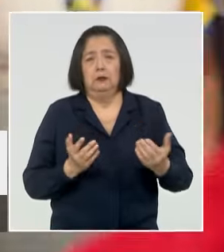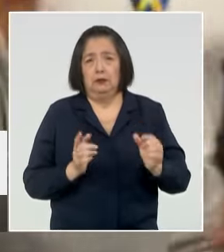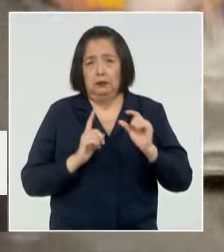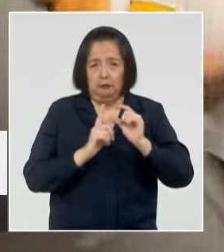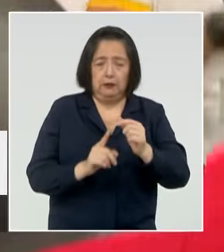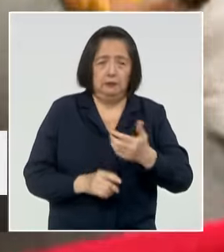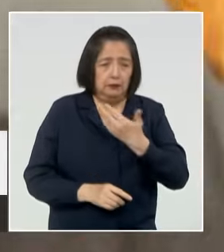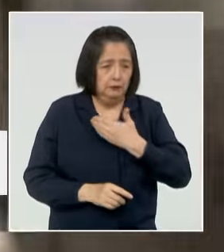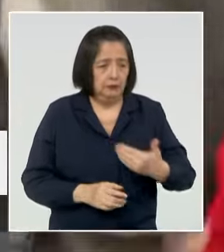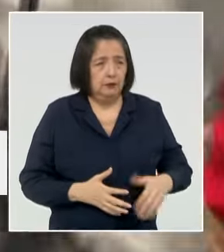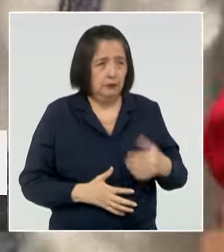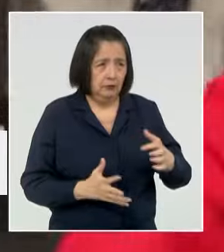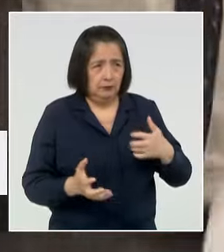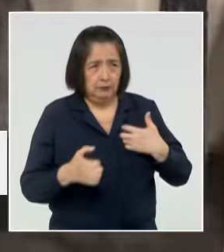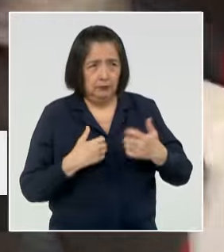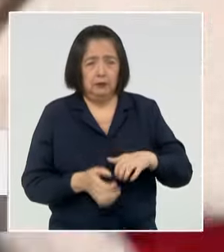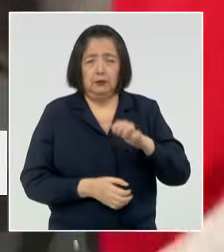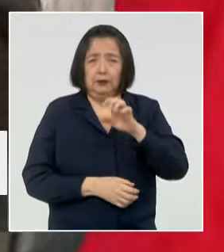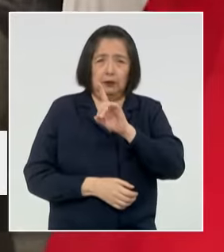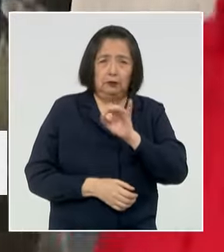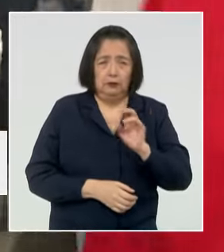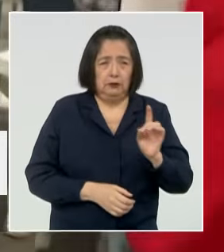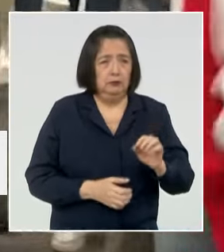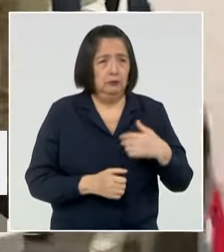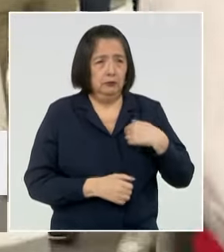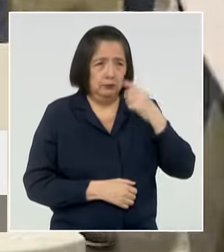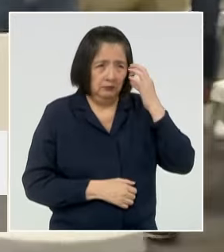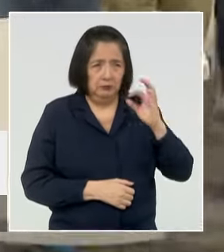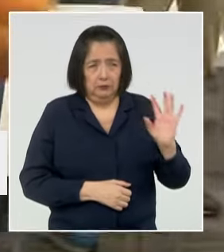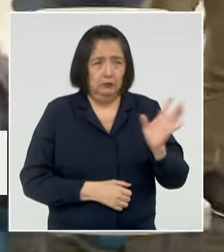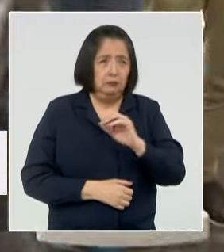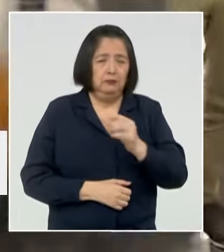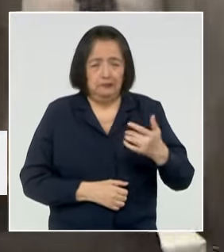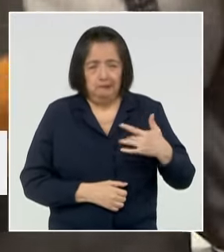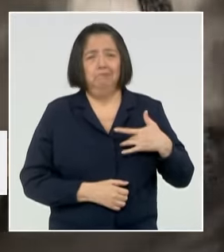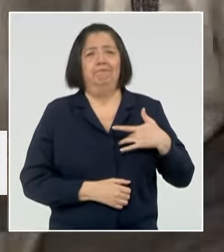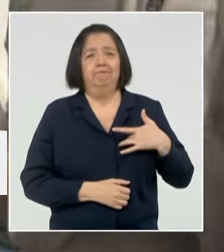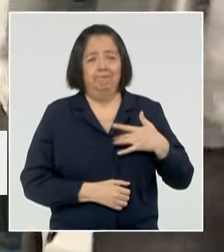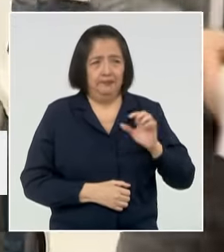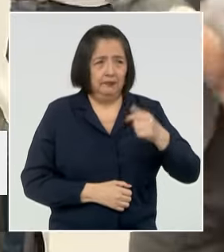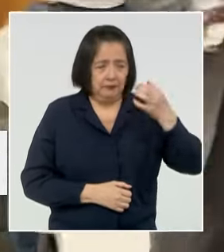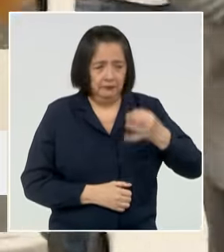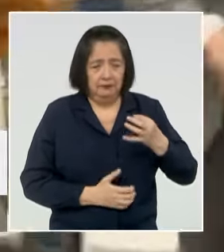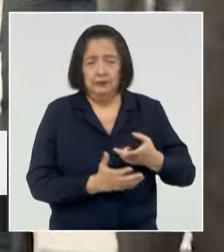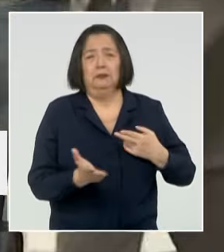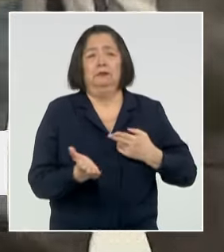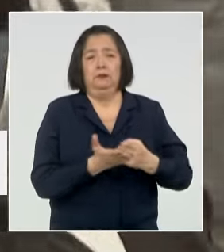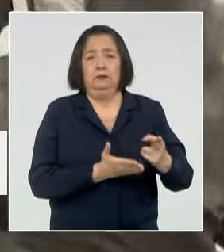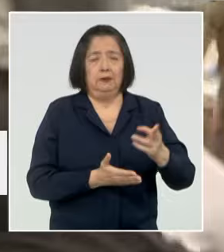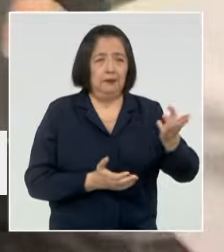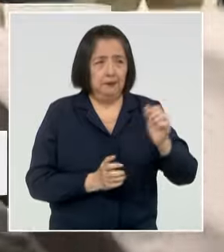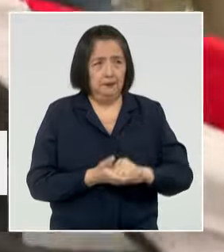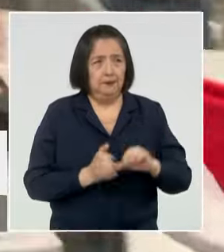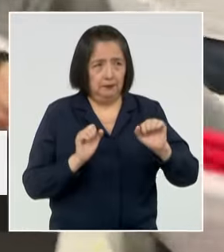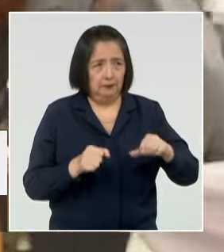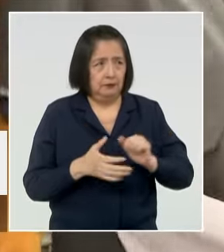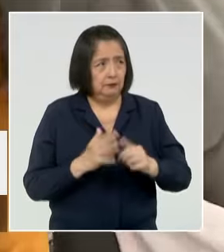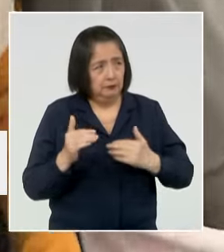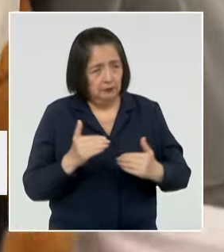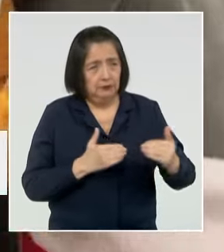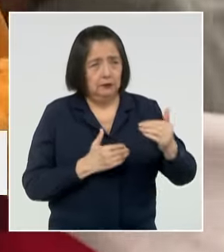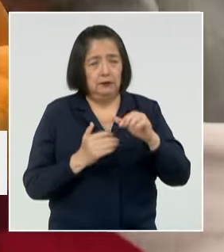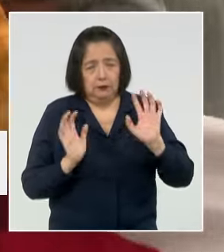Presidenta, lo emotivo de Eduardo Romay. Y yo creo que todas esas cosas calan. Cuando realmente somos genuinos, vamos más allá de